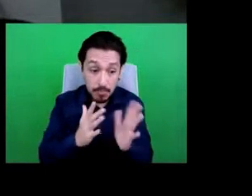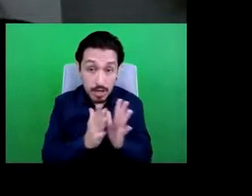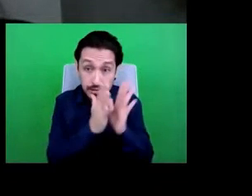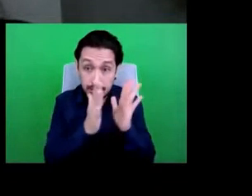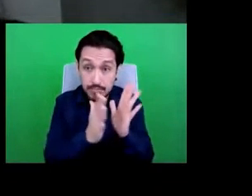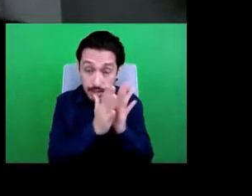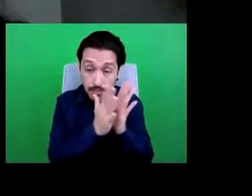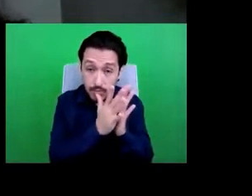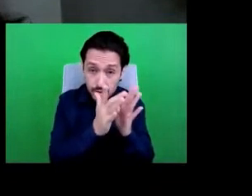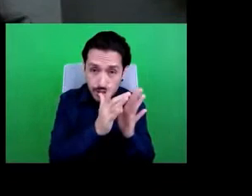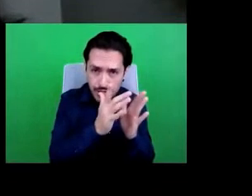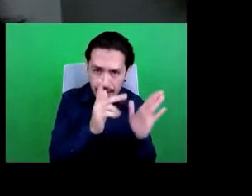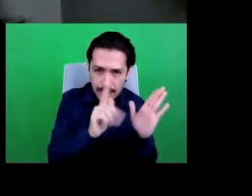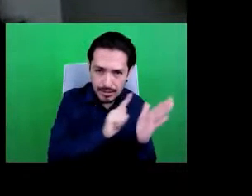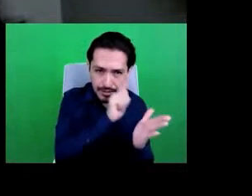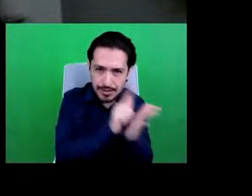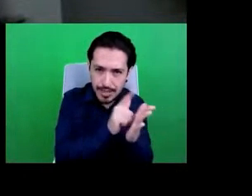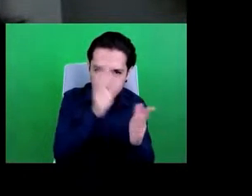responsabilidad en el proceso?